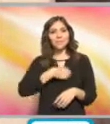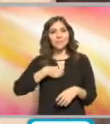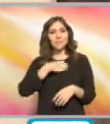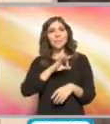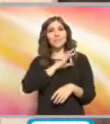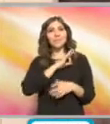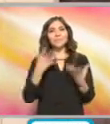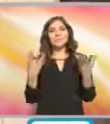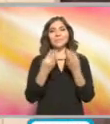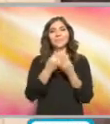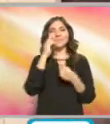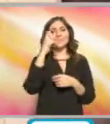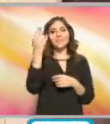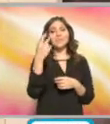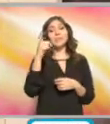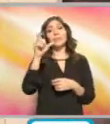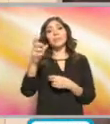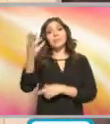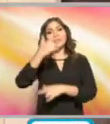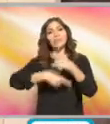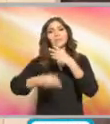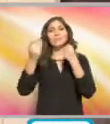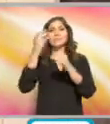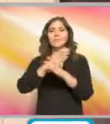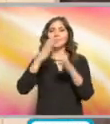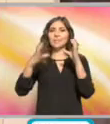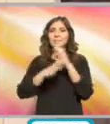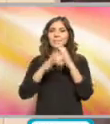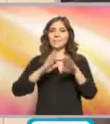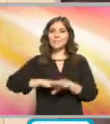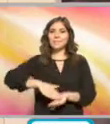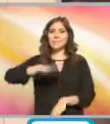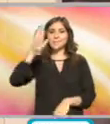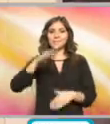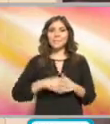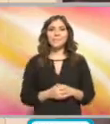compartirlo con usted, pero al regreso tenemos mucho más aquí en Tu Ciudad Es o No Es Así, Juan Ramón.